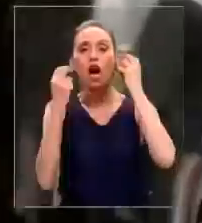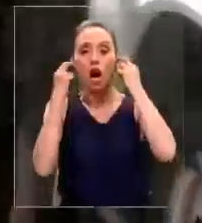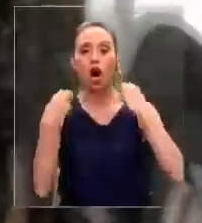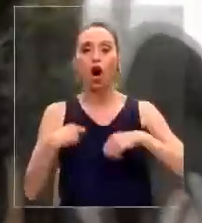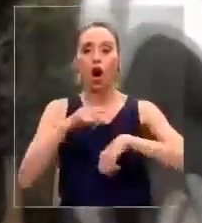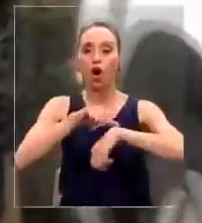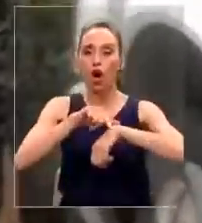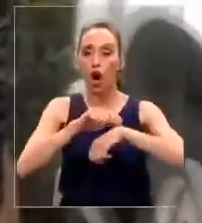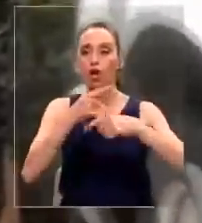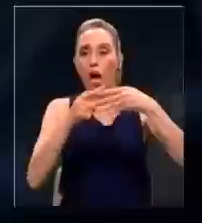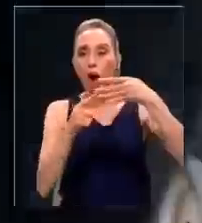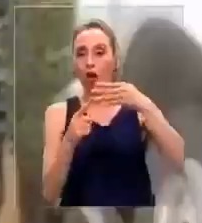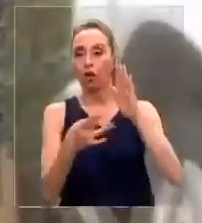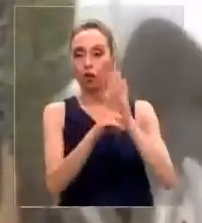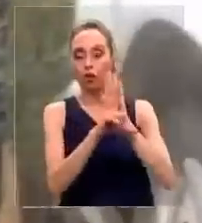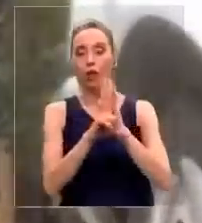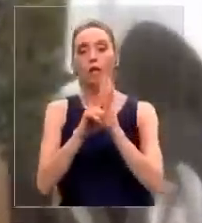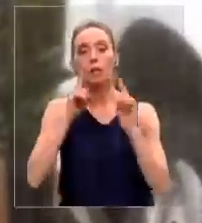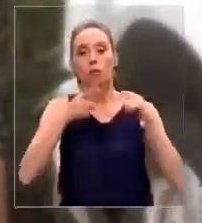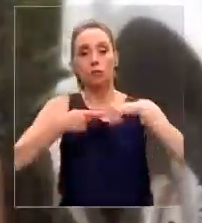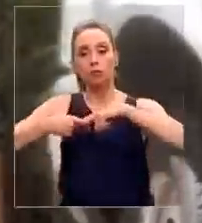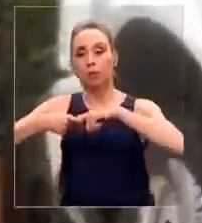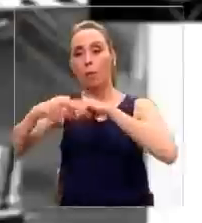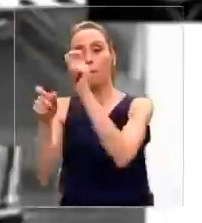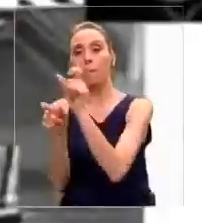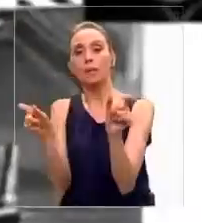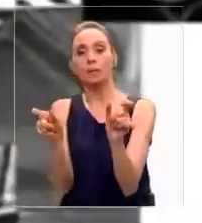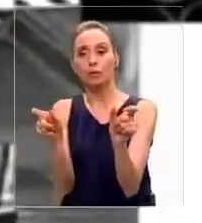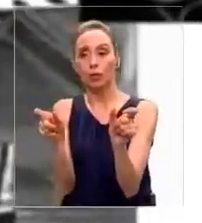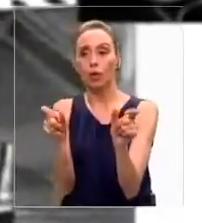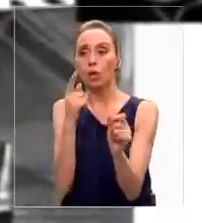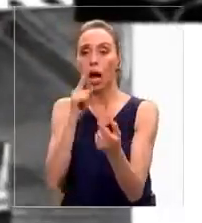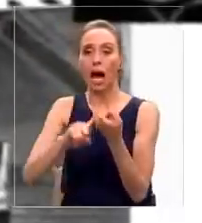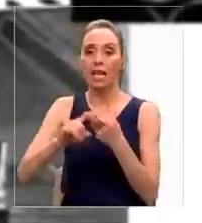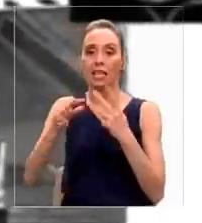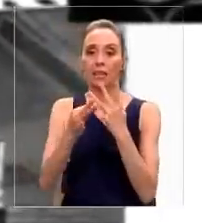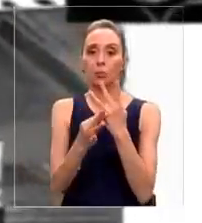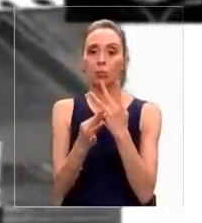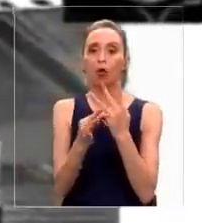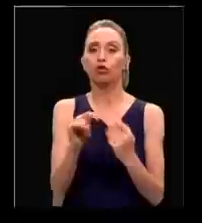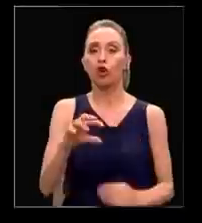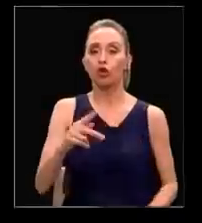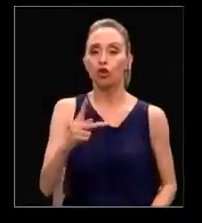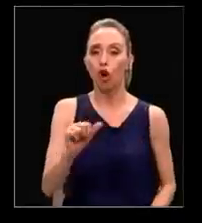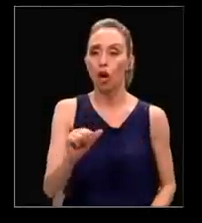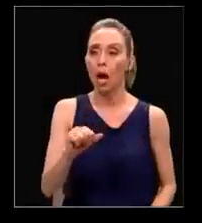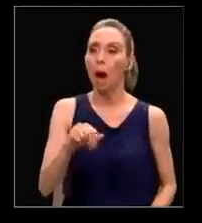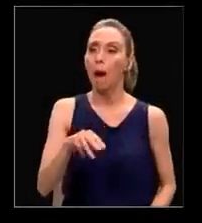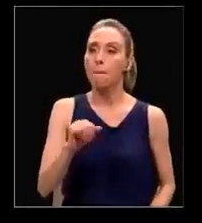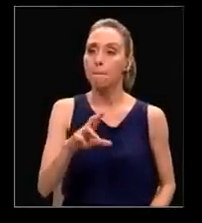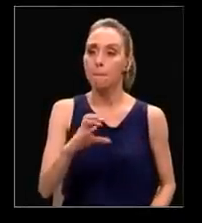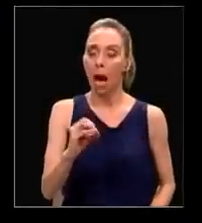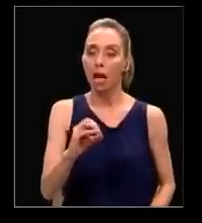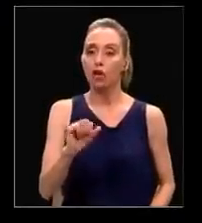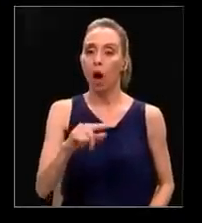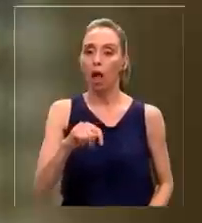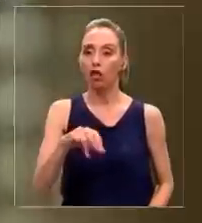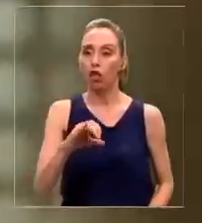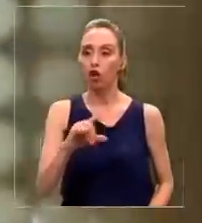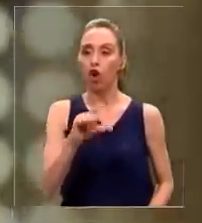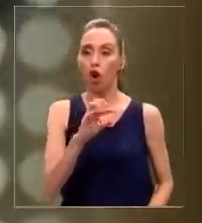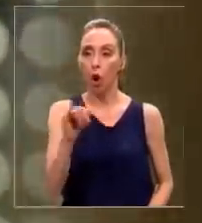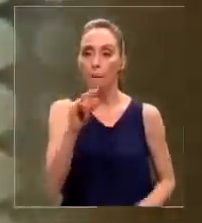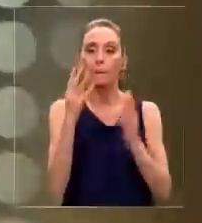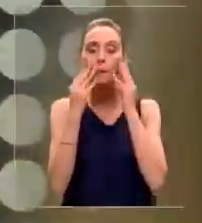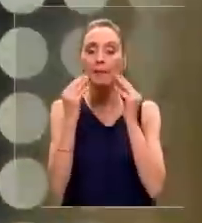otros delitos en la cual estaría involucrado, entre otras personas, el esposo de Tonka Tomisic, Marco Antonio López. Aunque, según